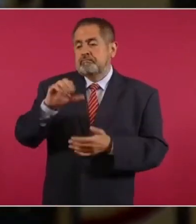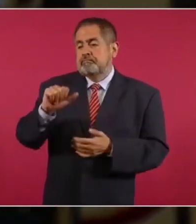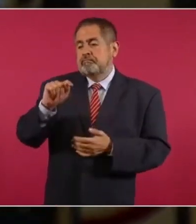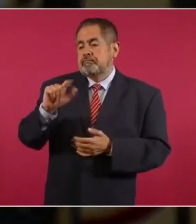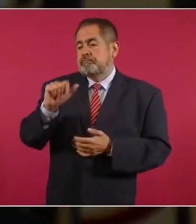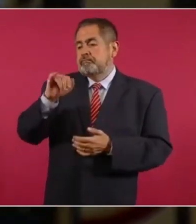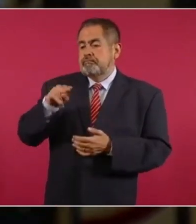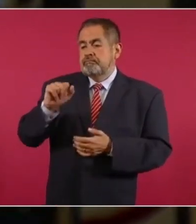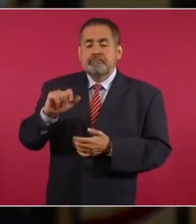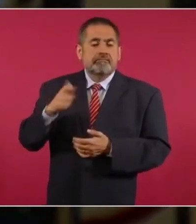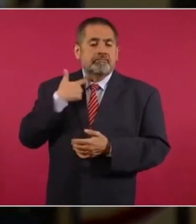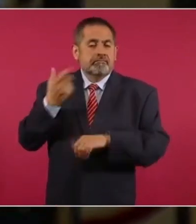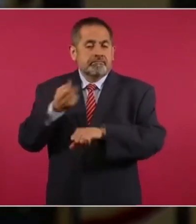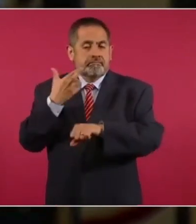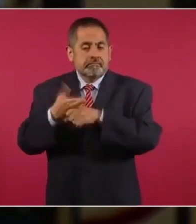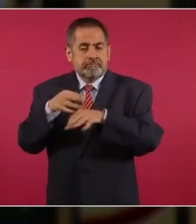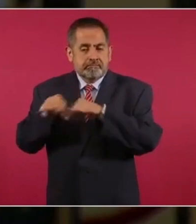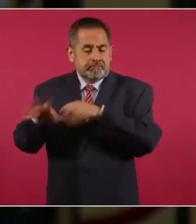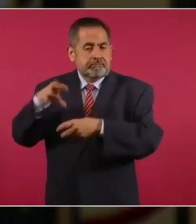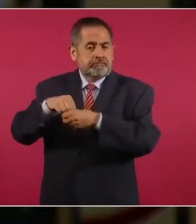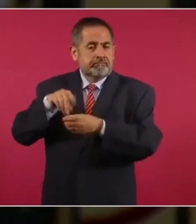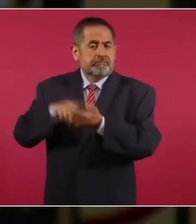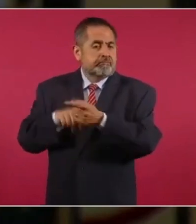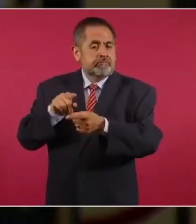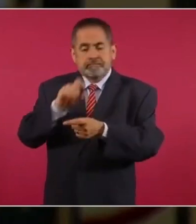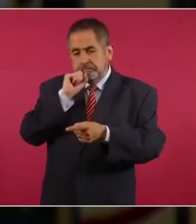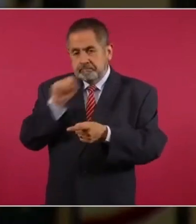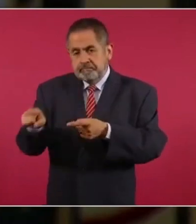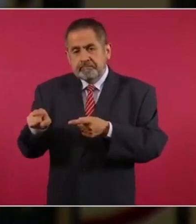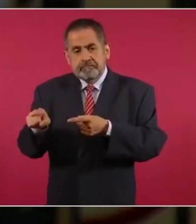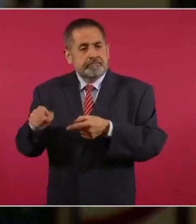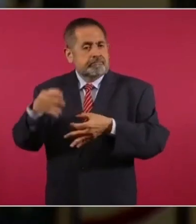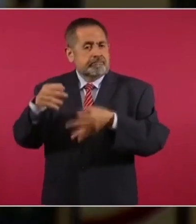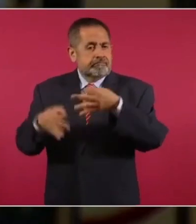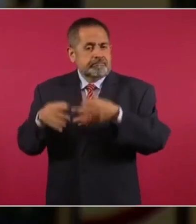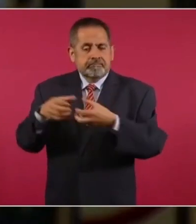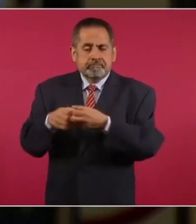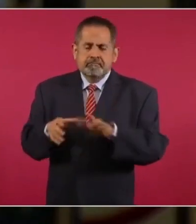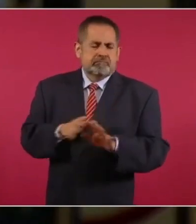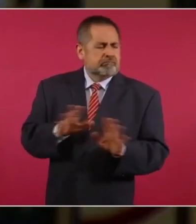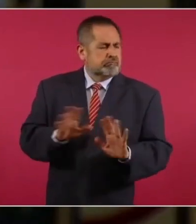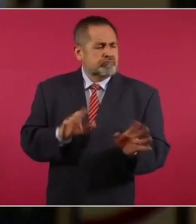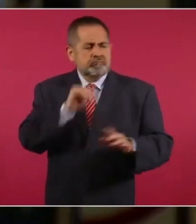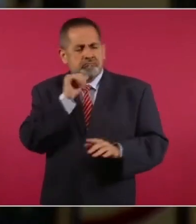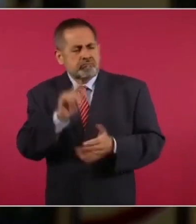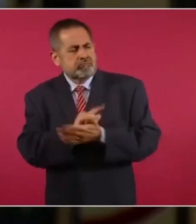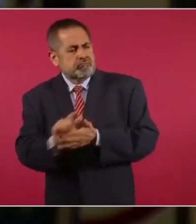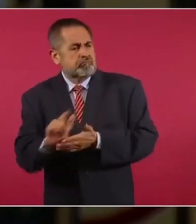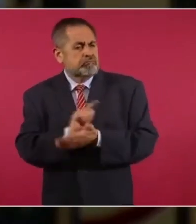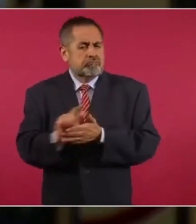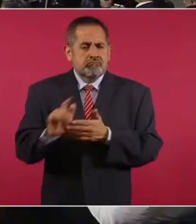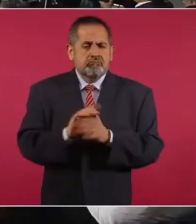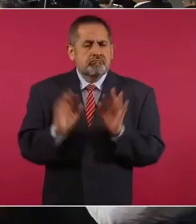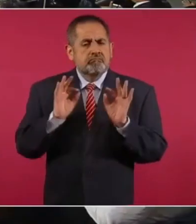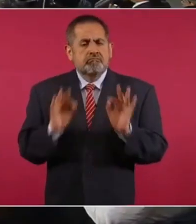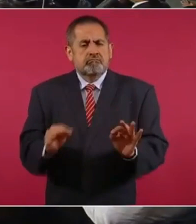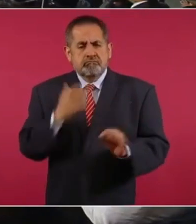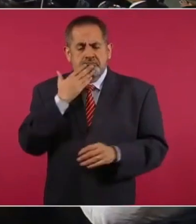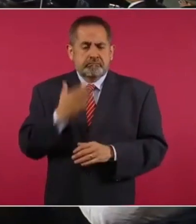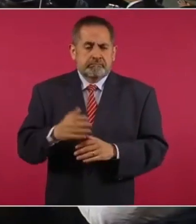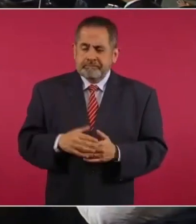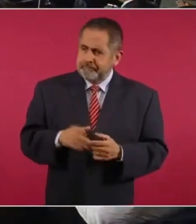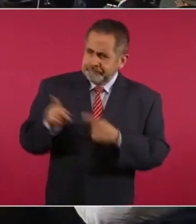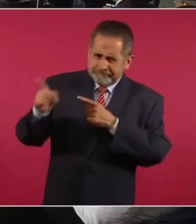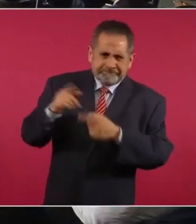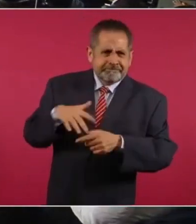Navarro, exsecretaria de Trabajo del Estado, así como el tribunal, lo negaron, mencionando que los procedimientos no fueron